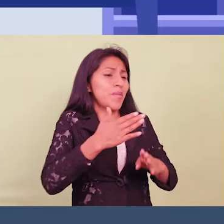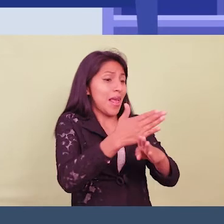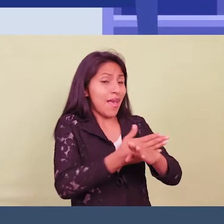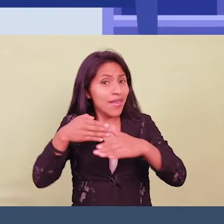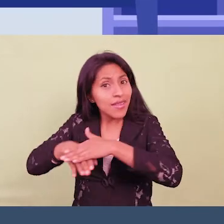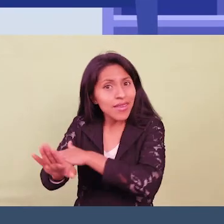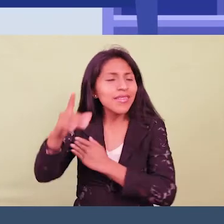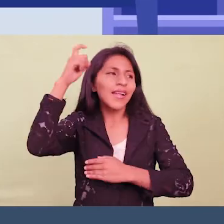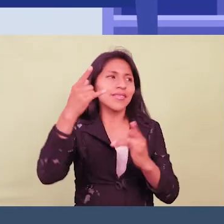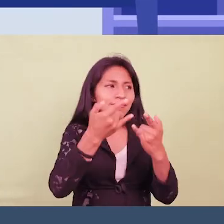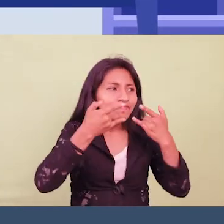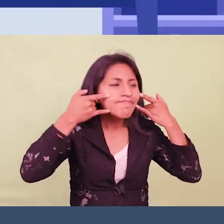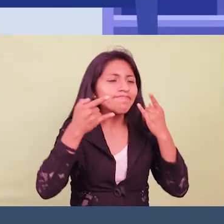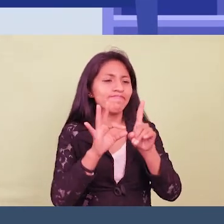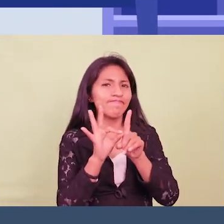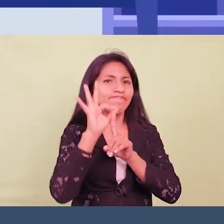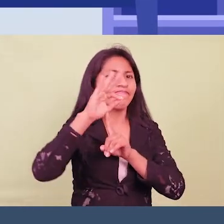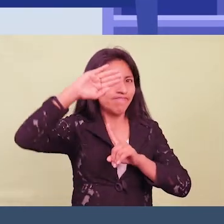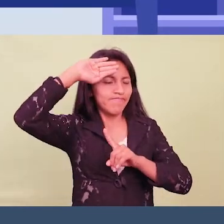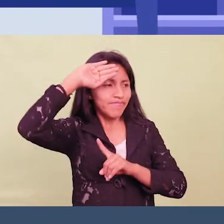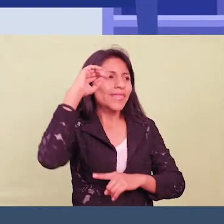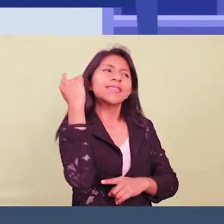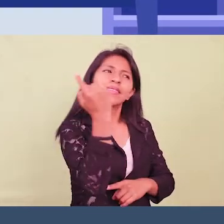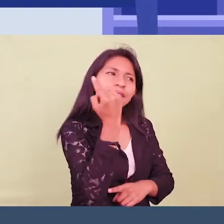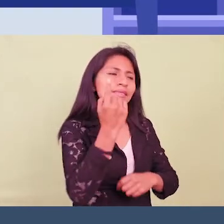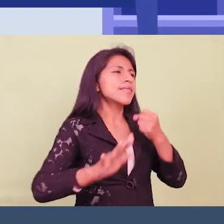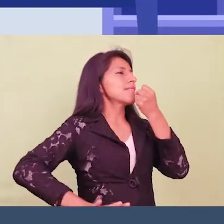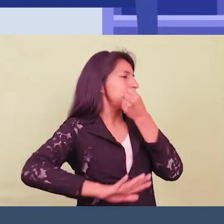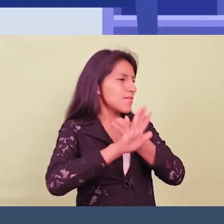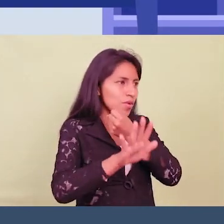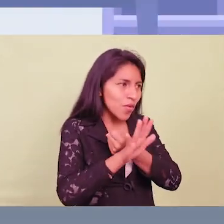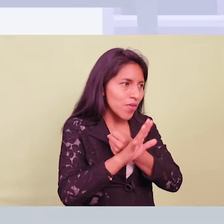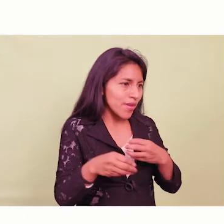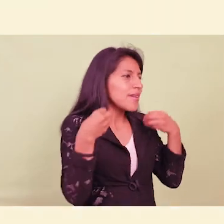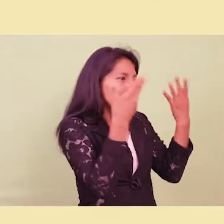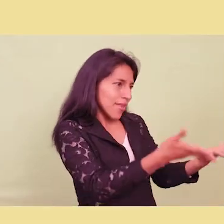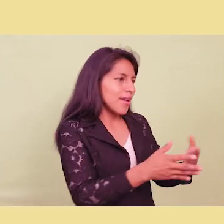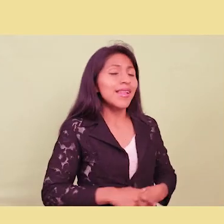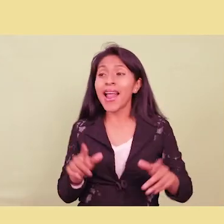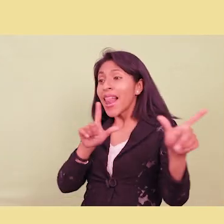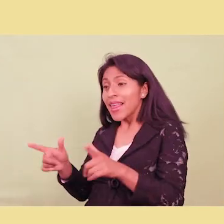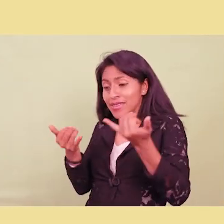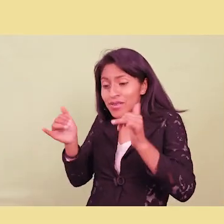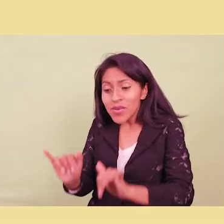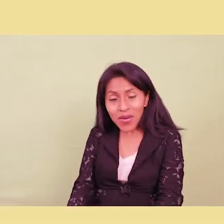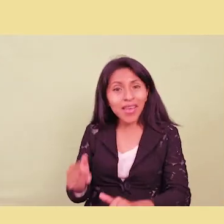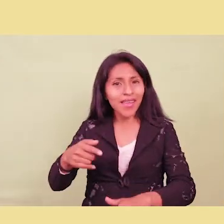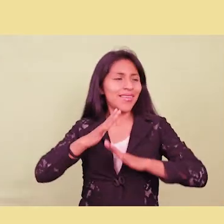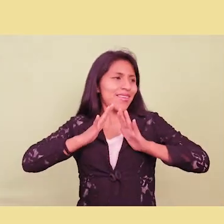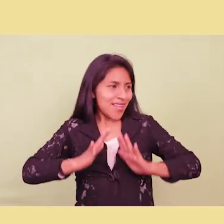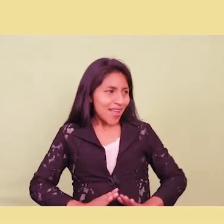favor, antes de entrar al centro necesito tomarles la temperatura y que en todo momento lleven las mascarillas que les voy a dar. Listo, doña María,